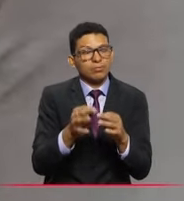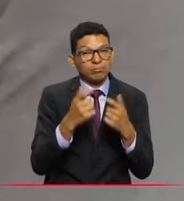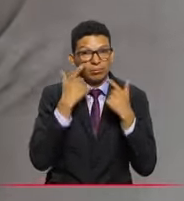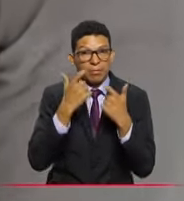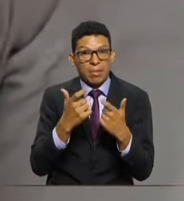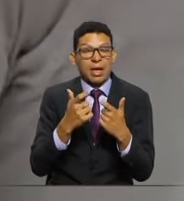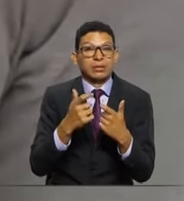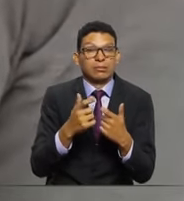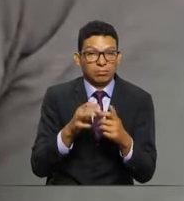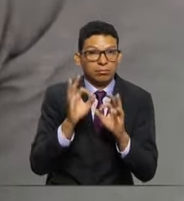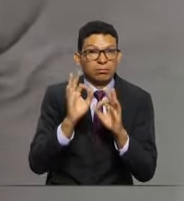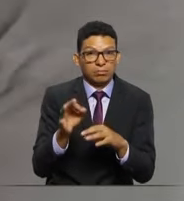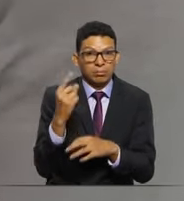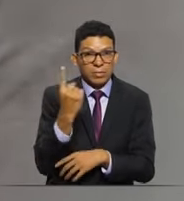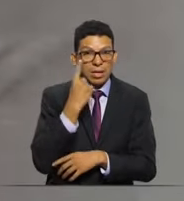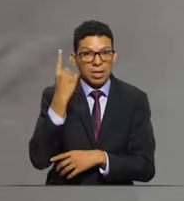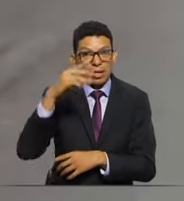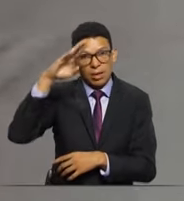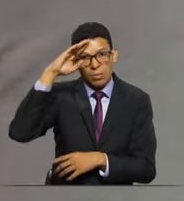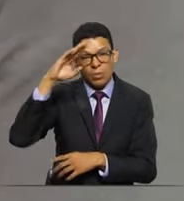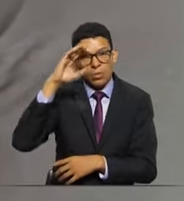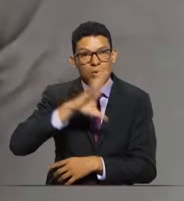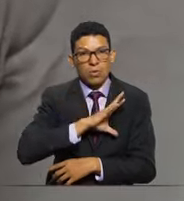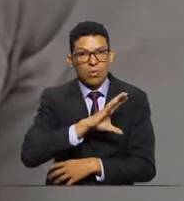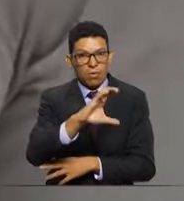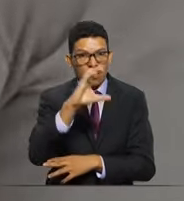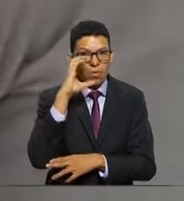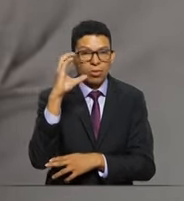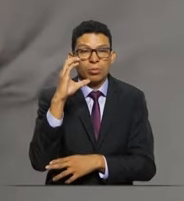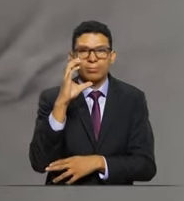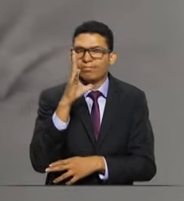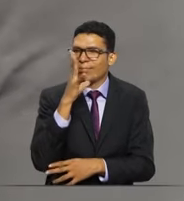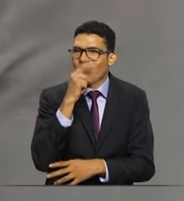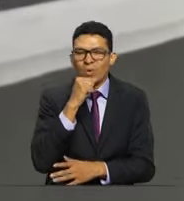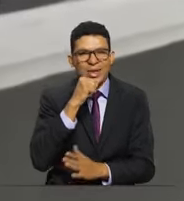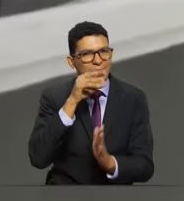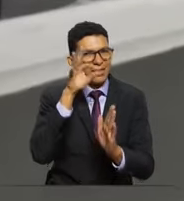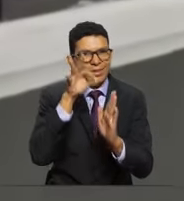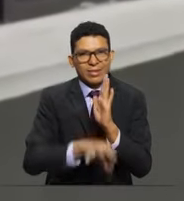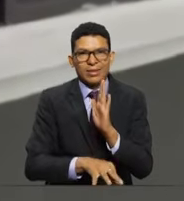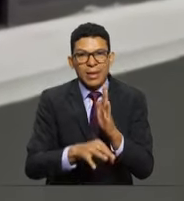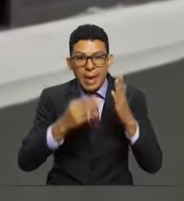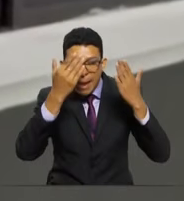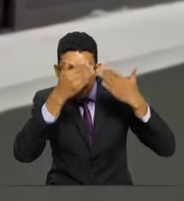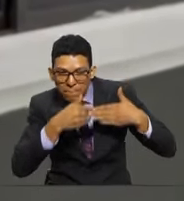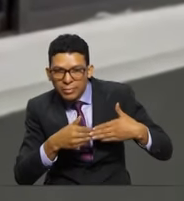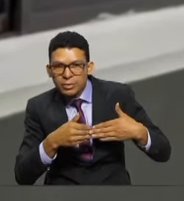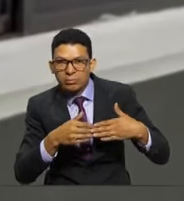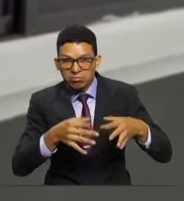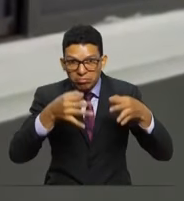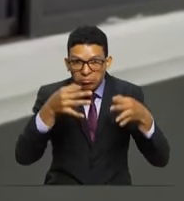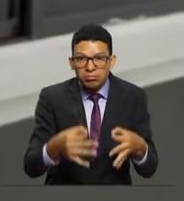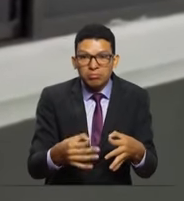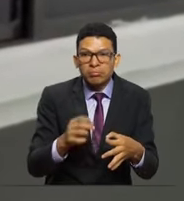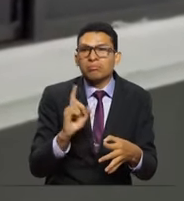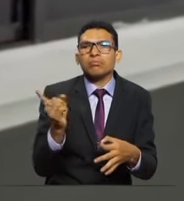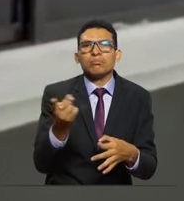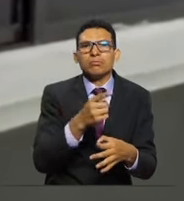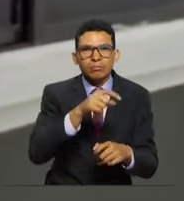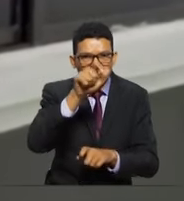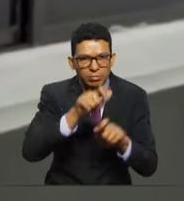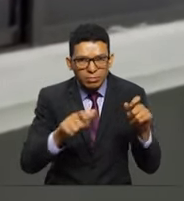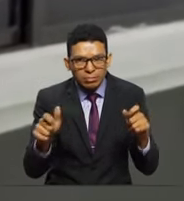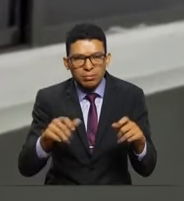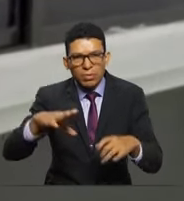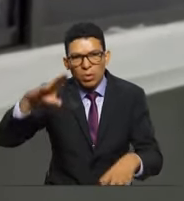destacamos, el general de la Policía de Colombia dice que no hay ningún escondite seguro para ningún criminal